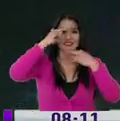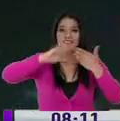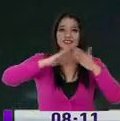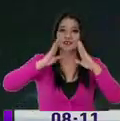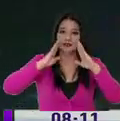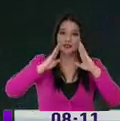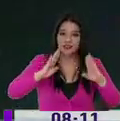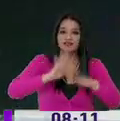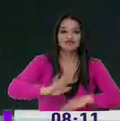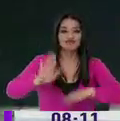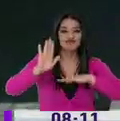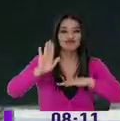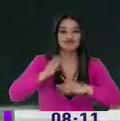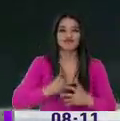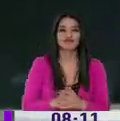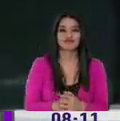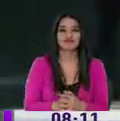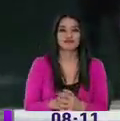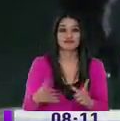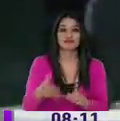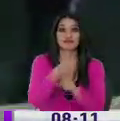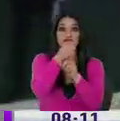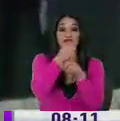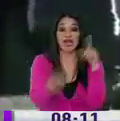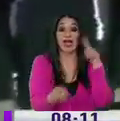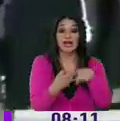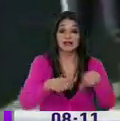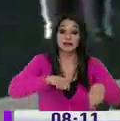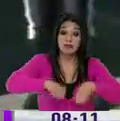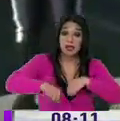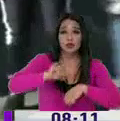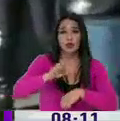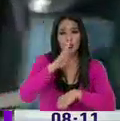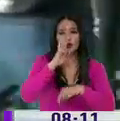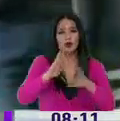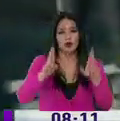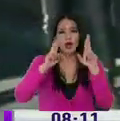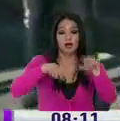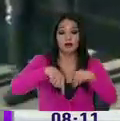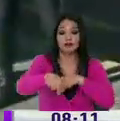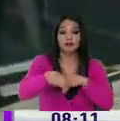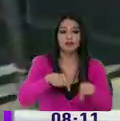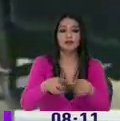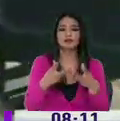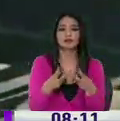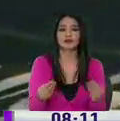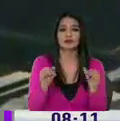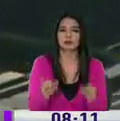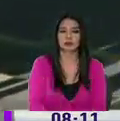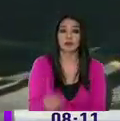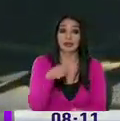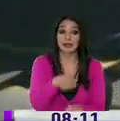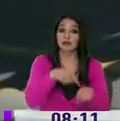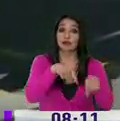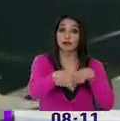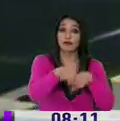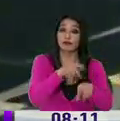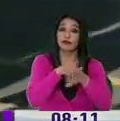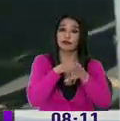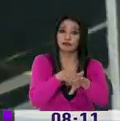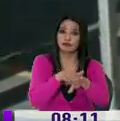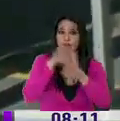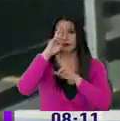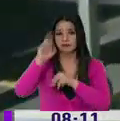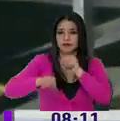Está comprometido, esperemos entonces si se logre y hasta mediados del año este tipo de contraflujos que generan cuellos de botella, la conciencia del respeto al